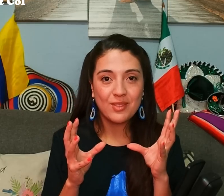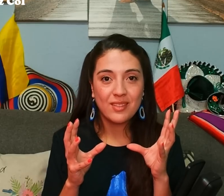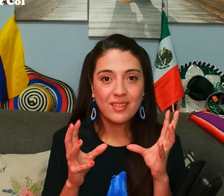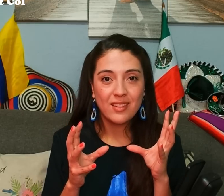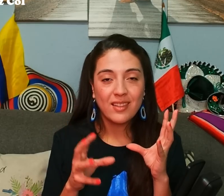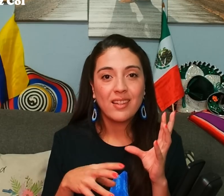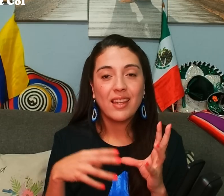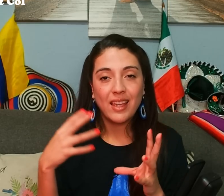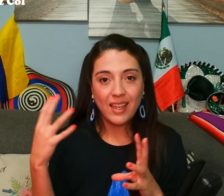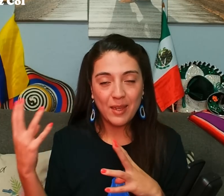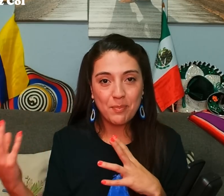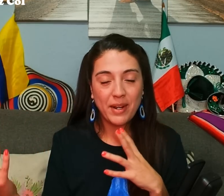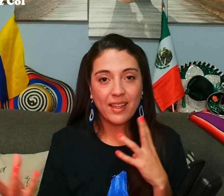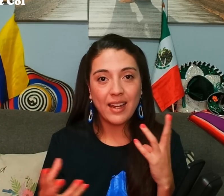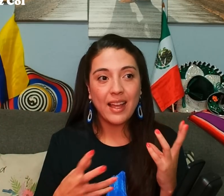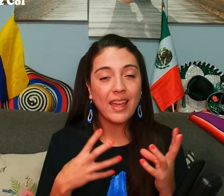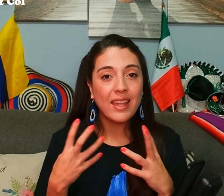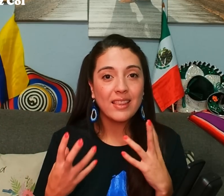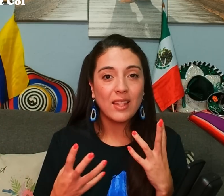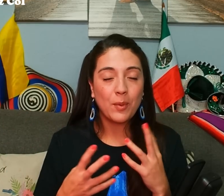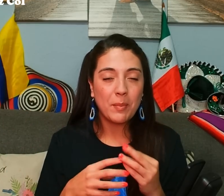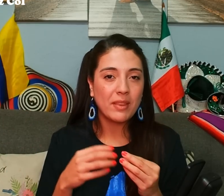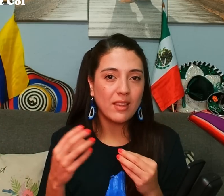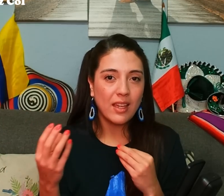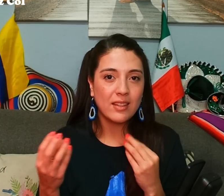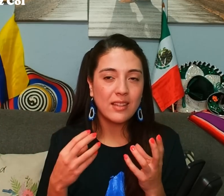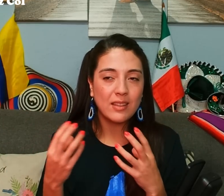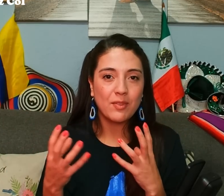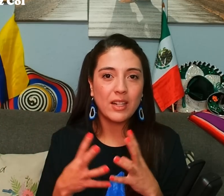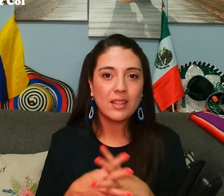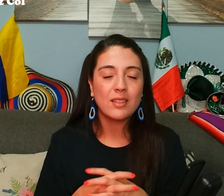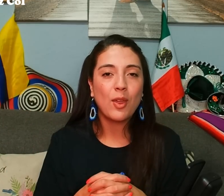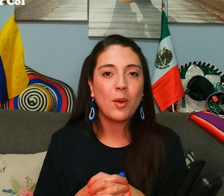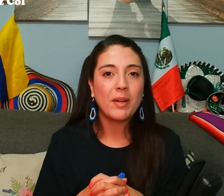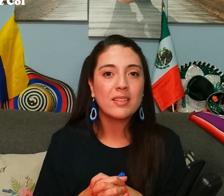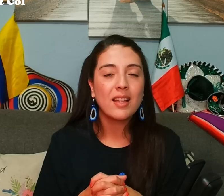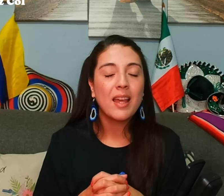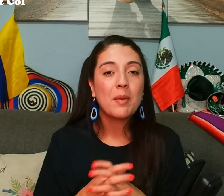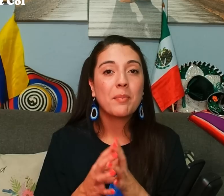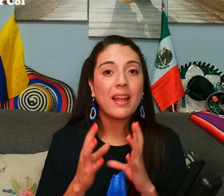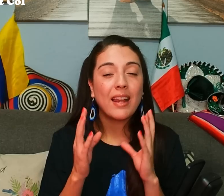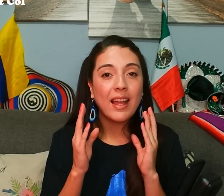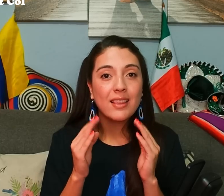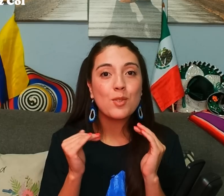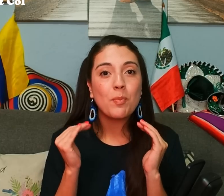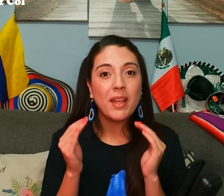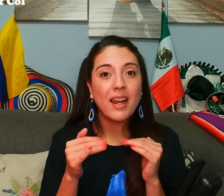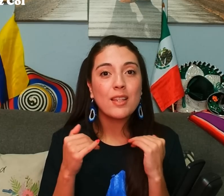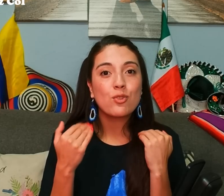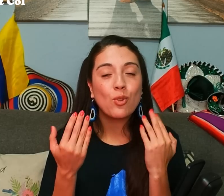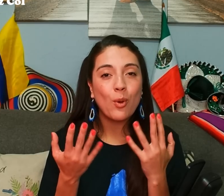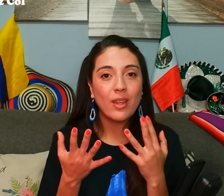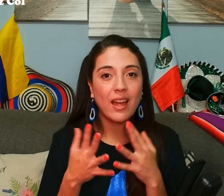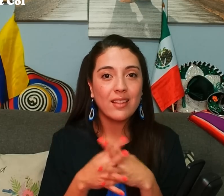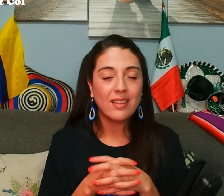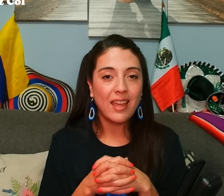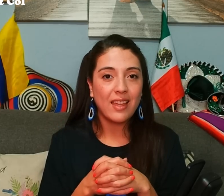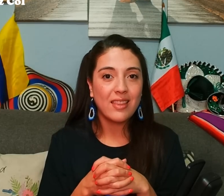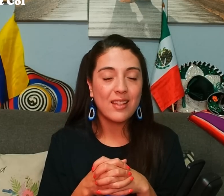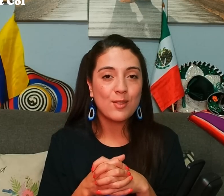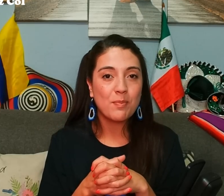audios para que la gente, obviamente en diferentes idiomas, para que la gente supiera la